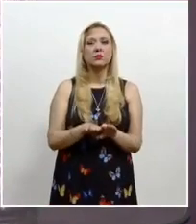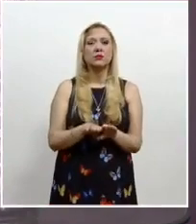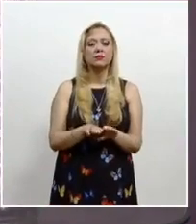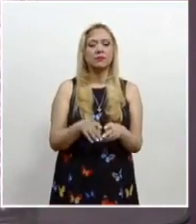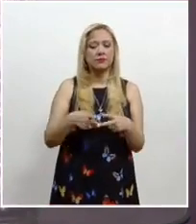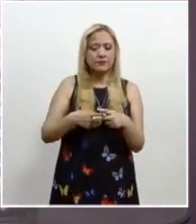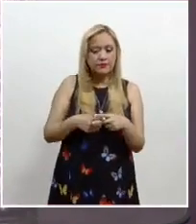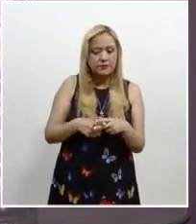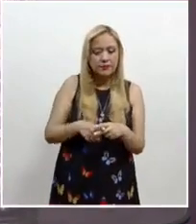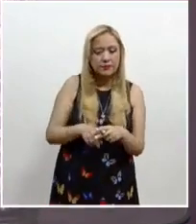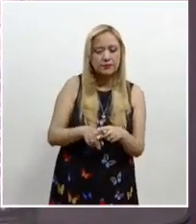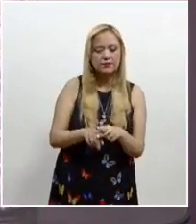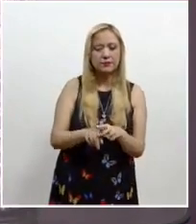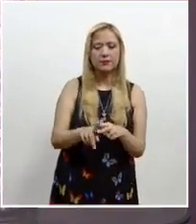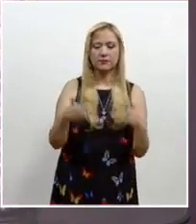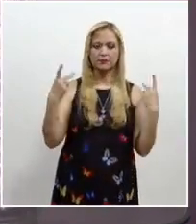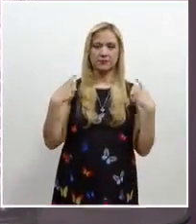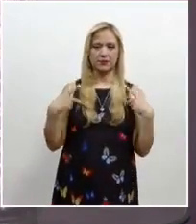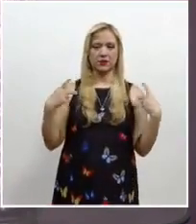mantenemos a las personas